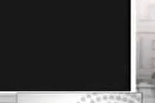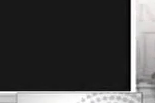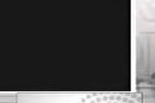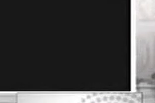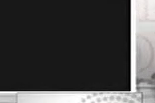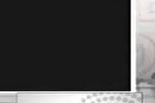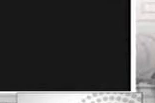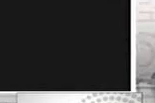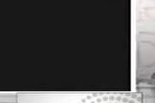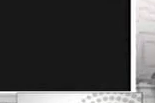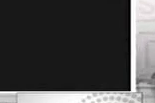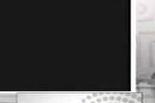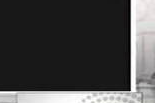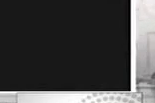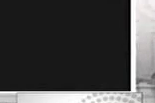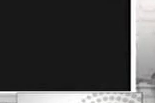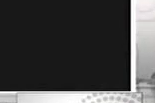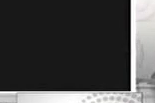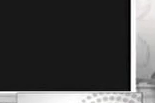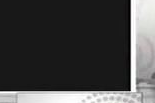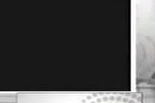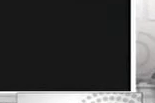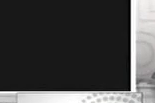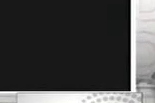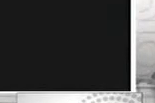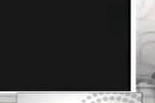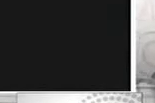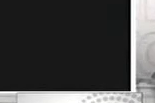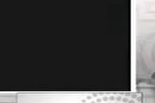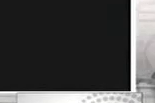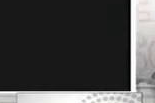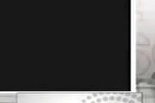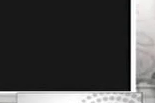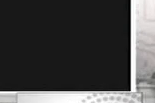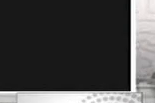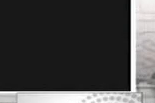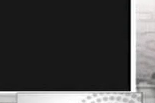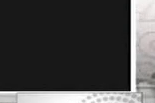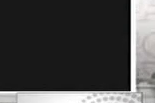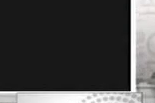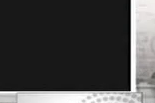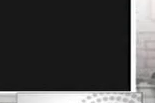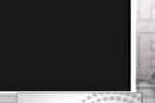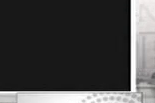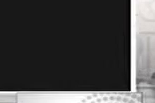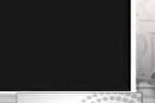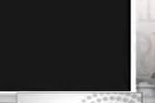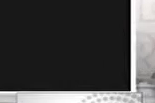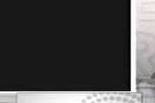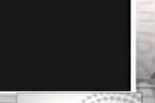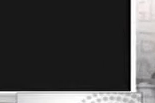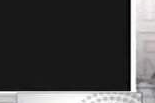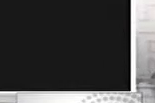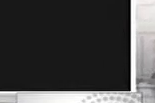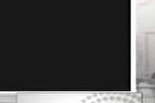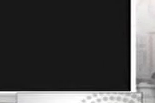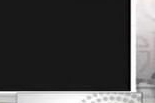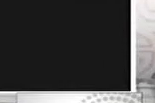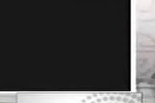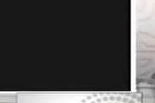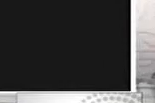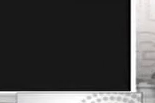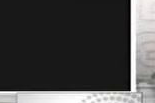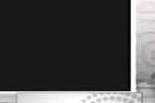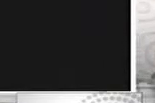proyectos. Eso no lo voy a exponer, se lo voy a dejar para que cada congresista interesado en el avance de la reconstrucción lo pueda